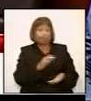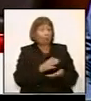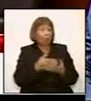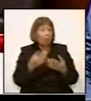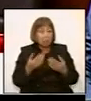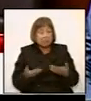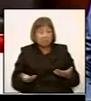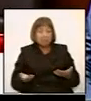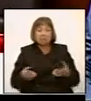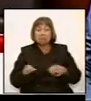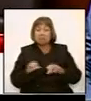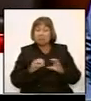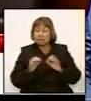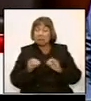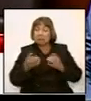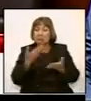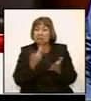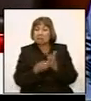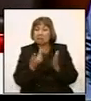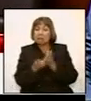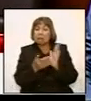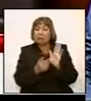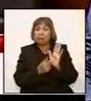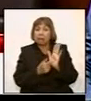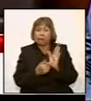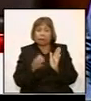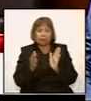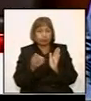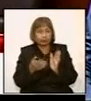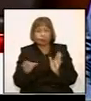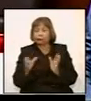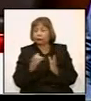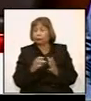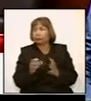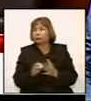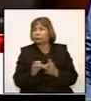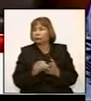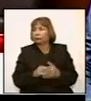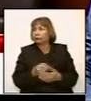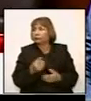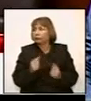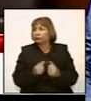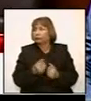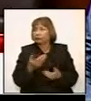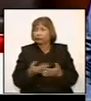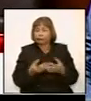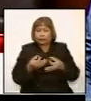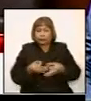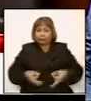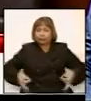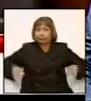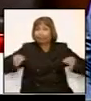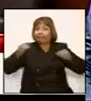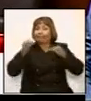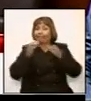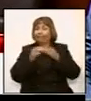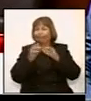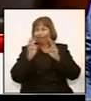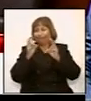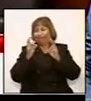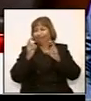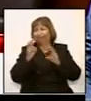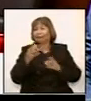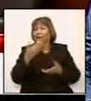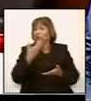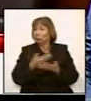efectiva, que tenga la prueba plena ya constituida. Entonces, me parece importante el tema y tenemos que mirarlo